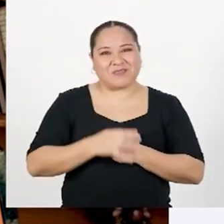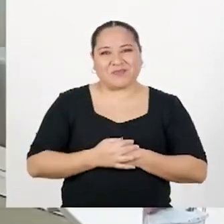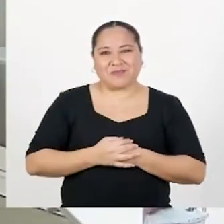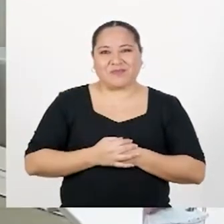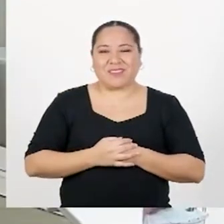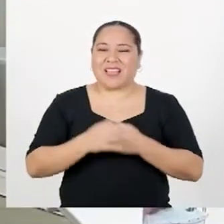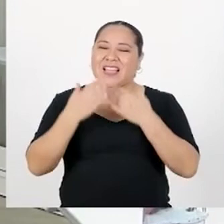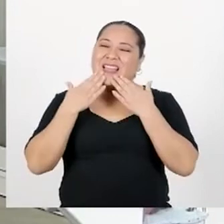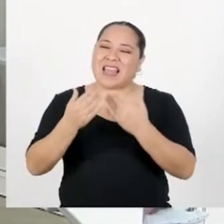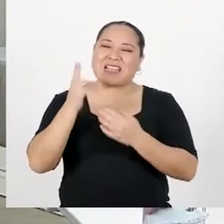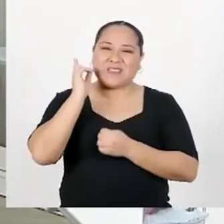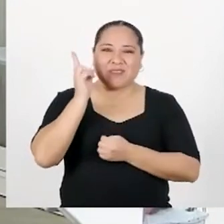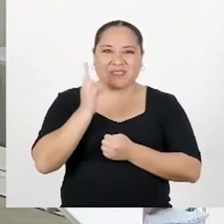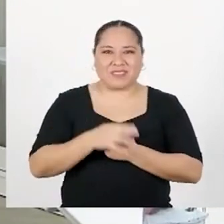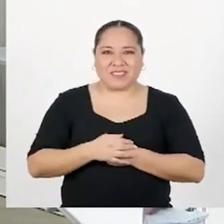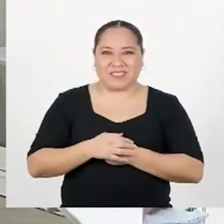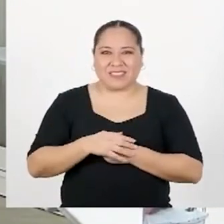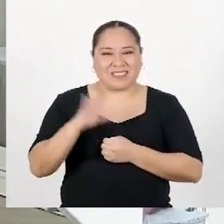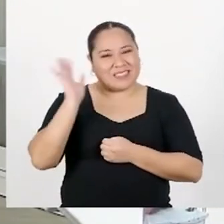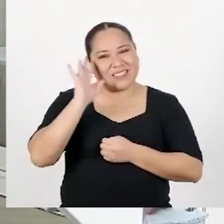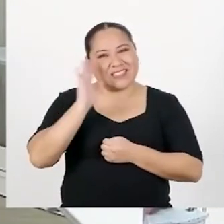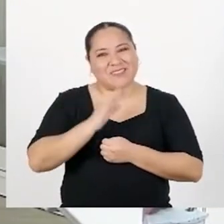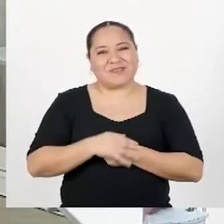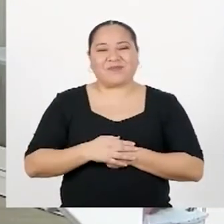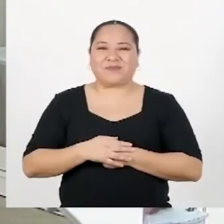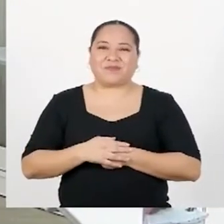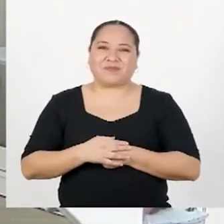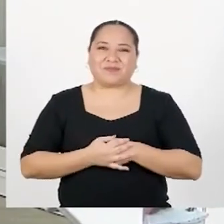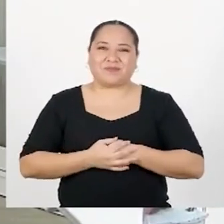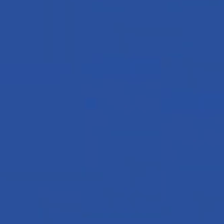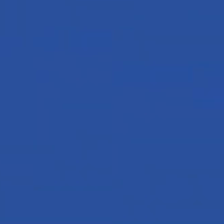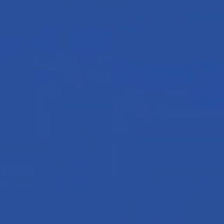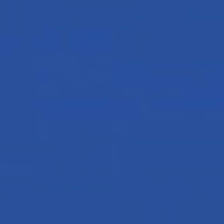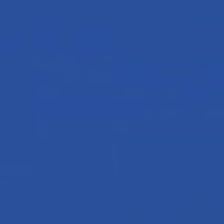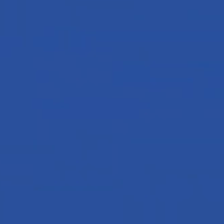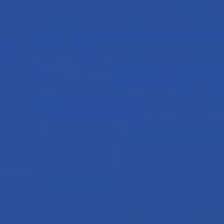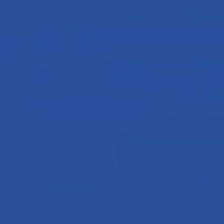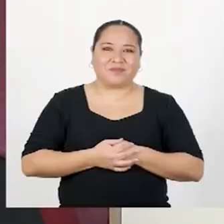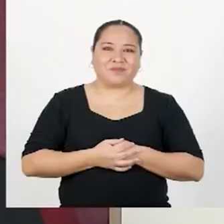Chao. Muchas gracias, profesor. ¡Hasta pronto!